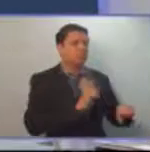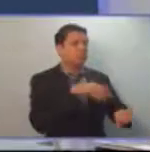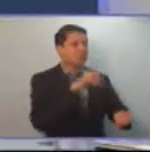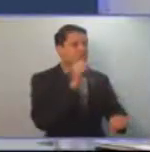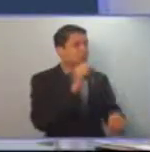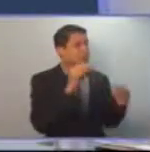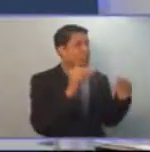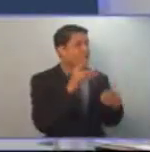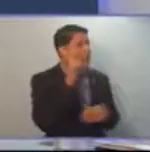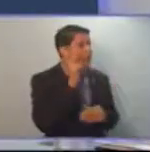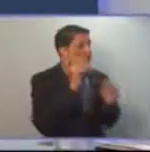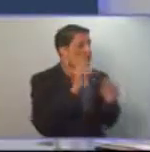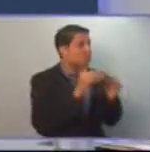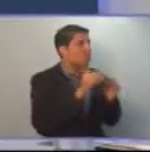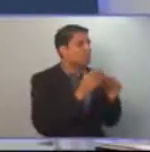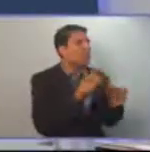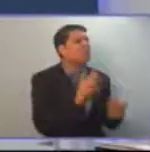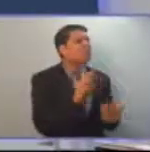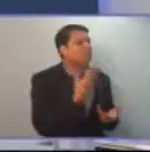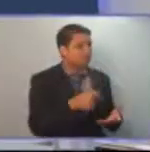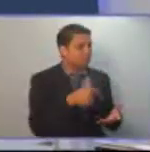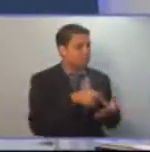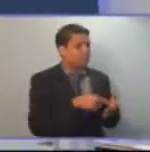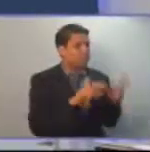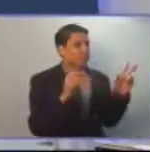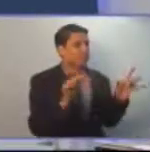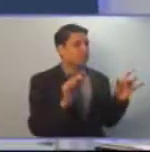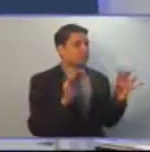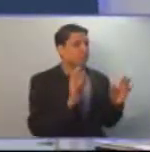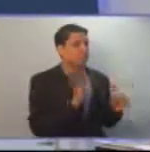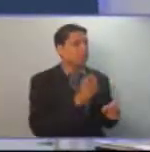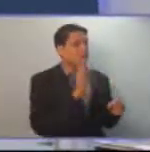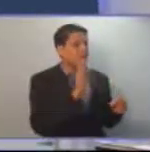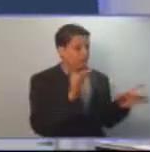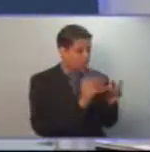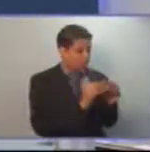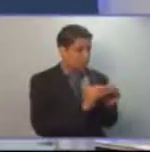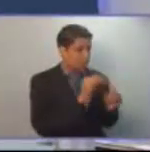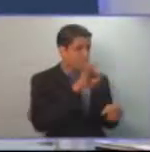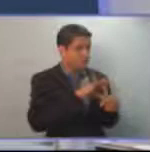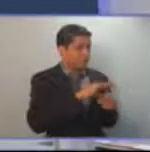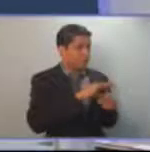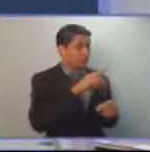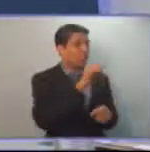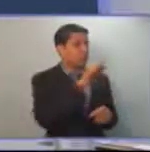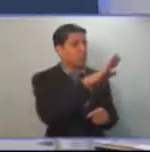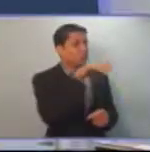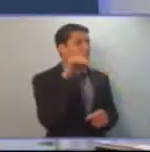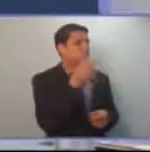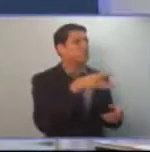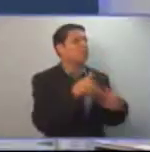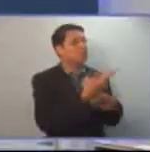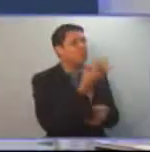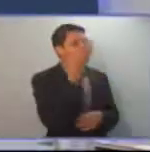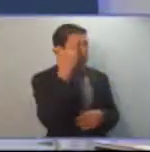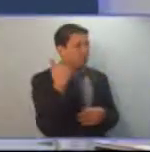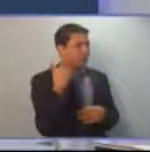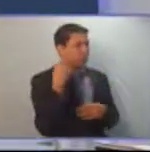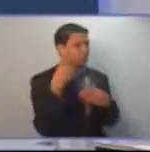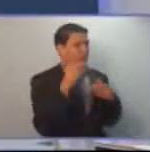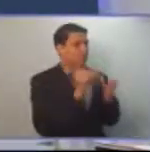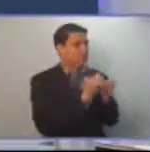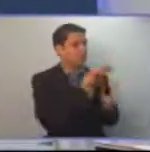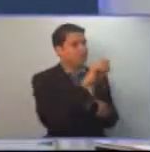escuchar también los ciudadanos que nos dicen de esta cita electoral que vamos a tener el próximo 4 de marzo y regresamos con nuestra invitada, Norma Guevara, presidenta de la